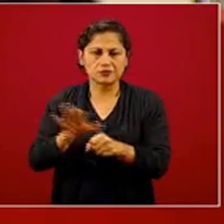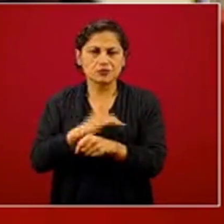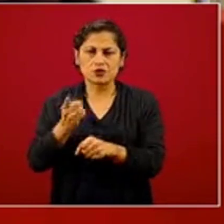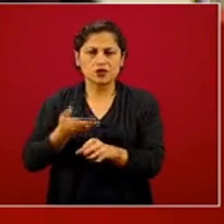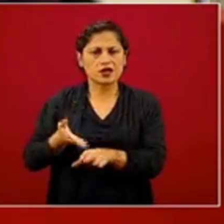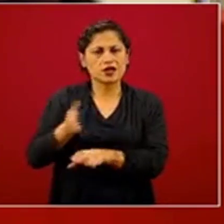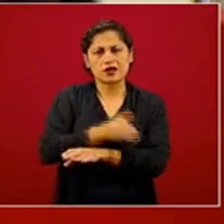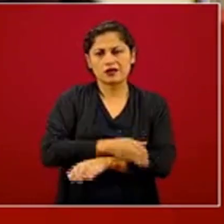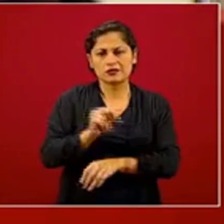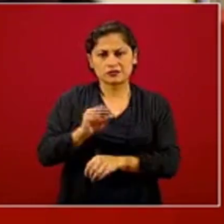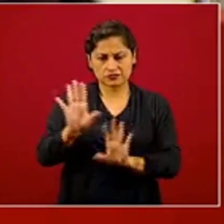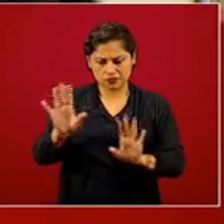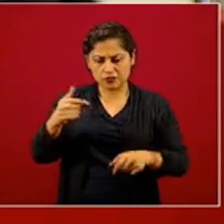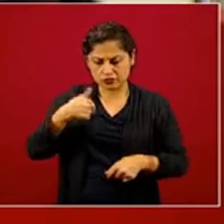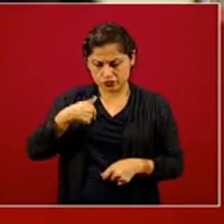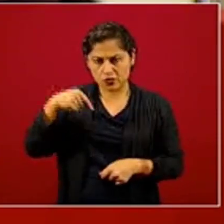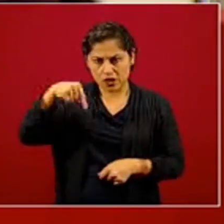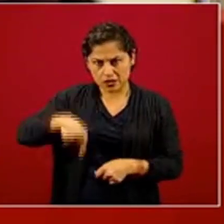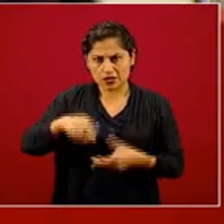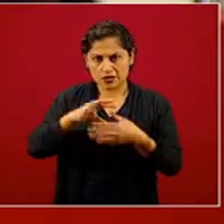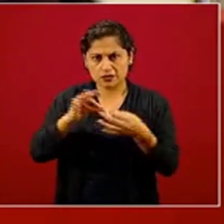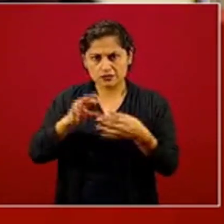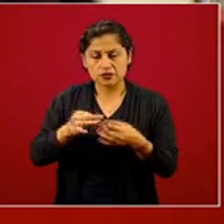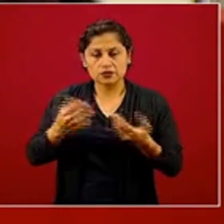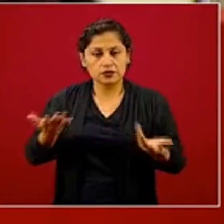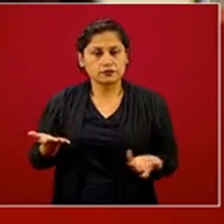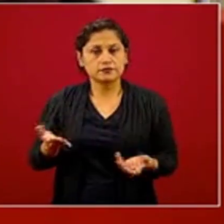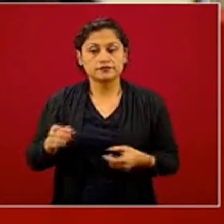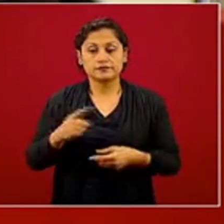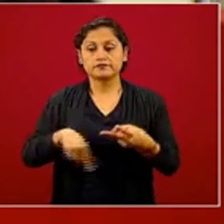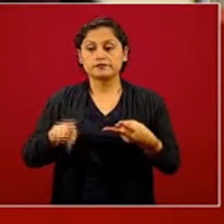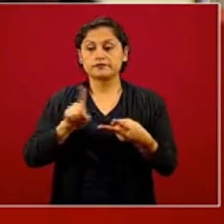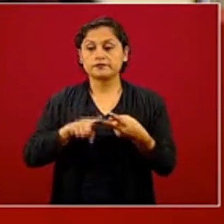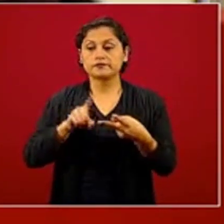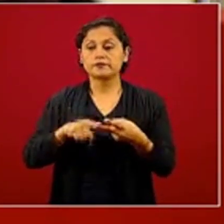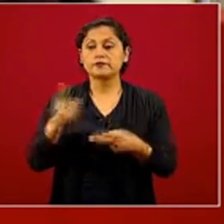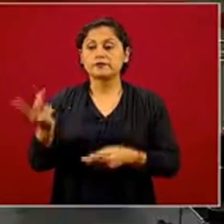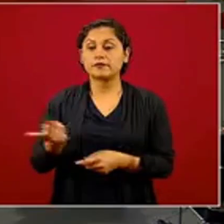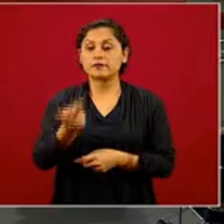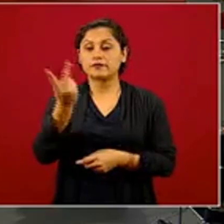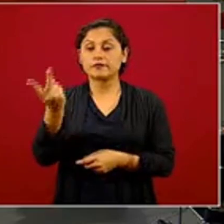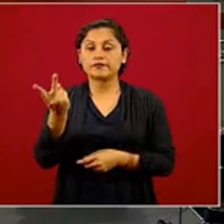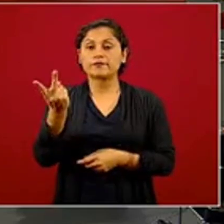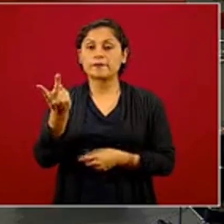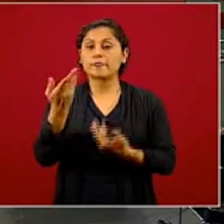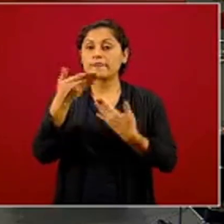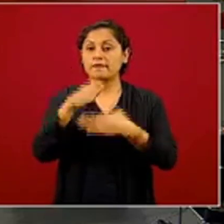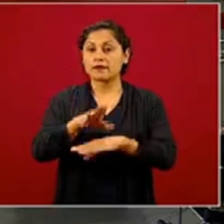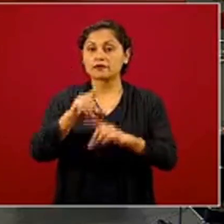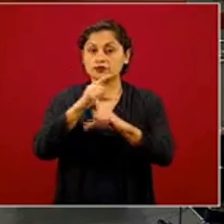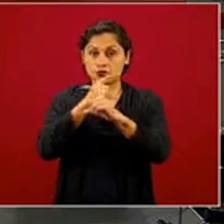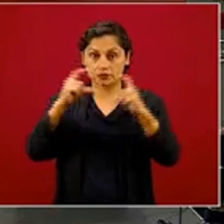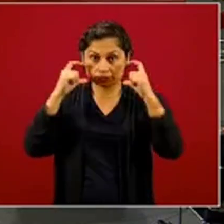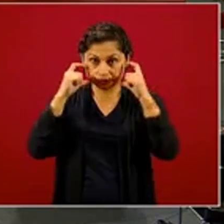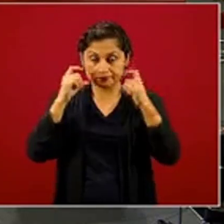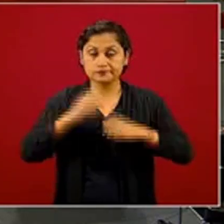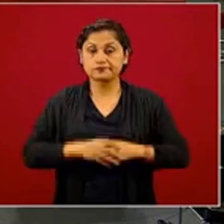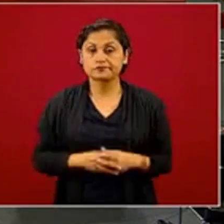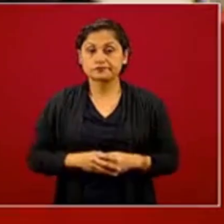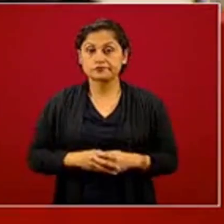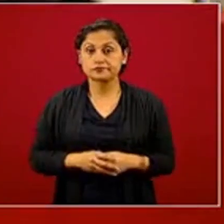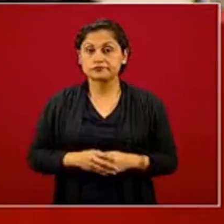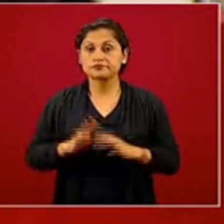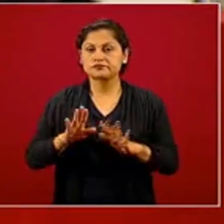tema precisamente aquí? Y en una segunda pregunta, nada más en la línea de los cubrebocas, saber sobre